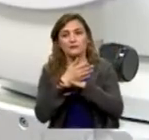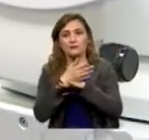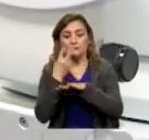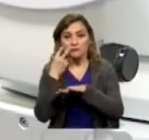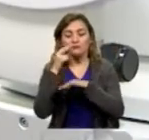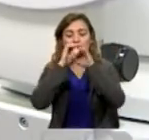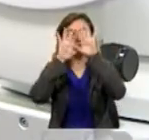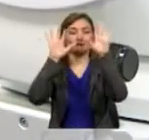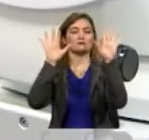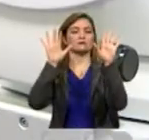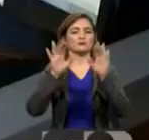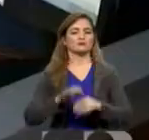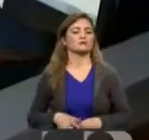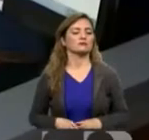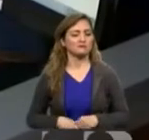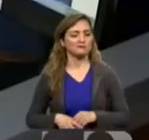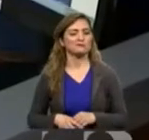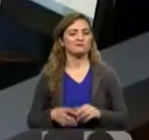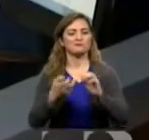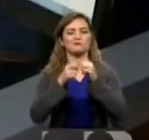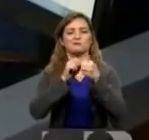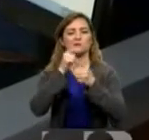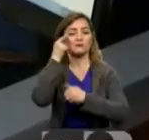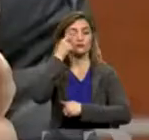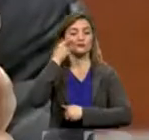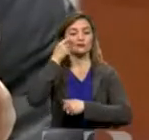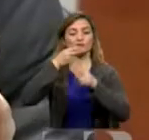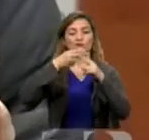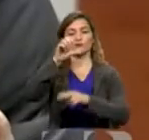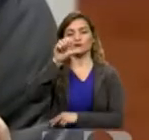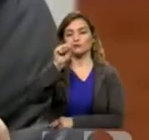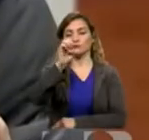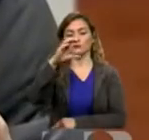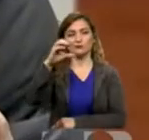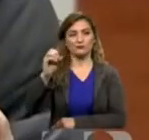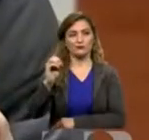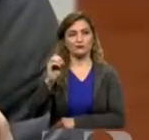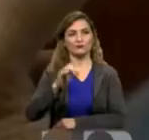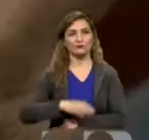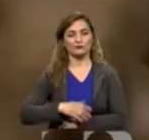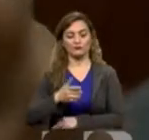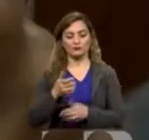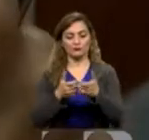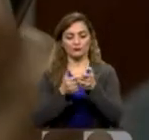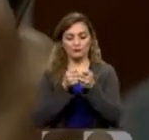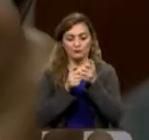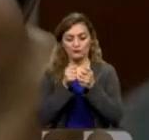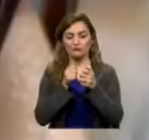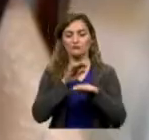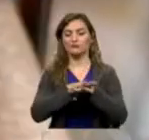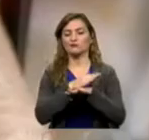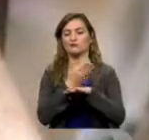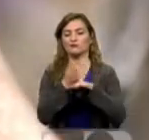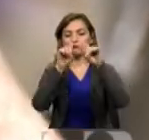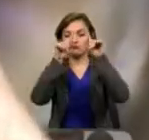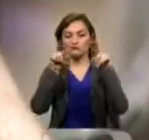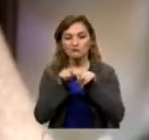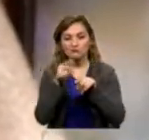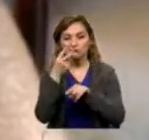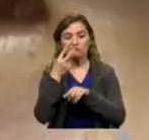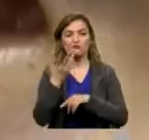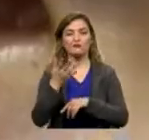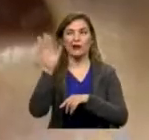Eso seguramente es un ojo seco. El clima seco y el uso de aparatos electrónicos son las causas principales de esta enfermedad. Y